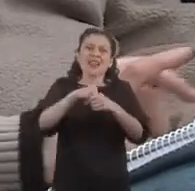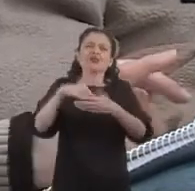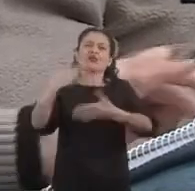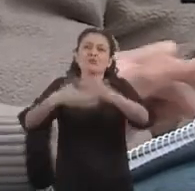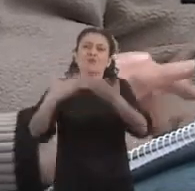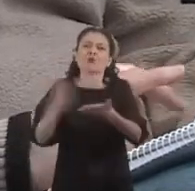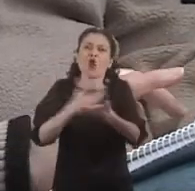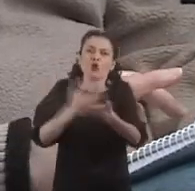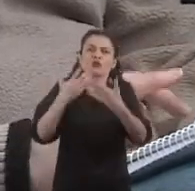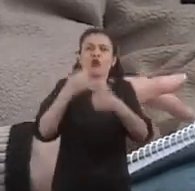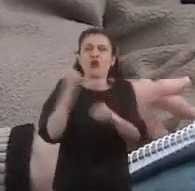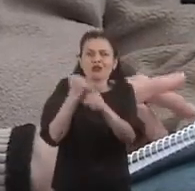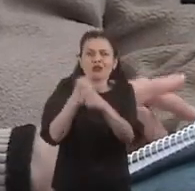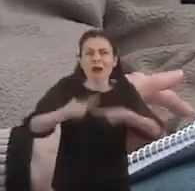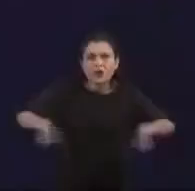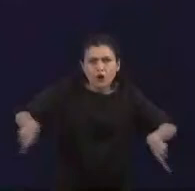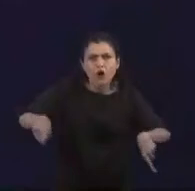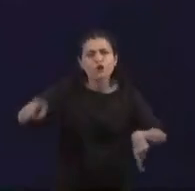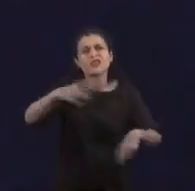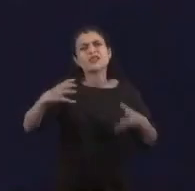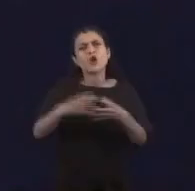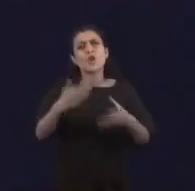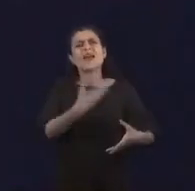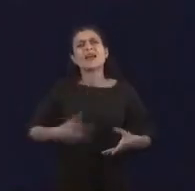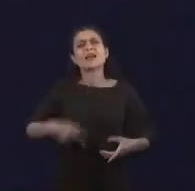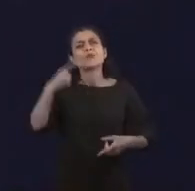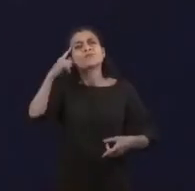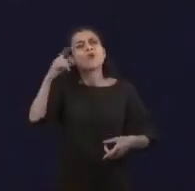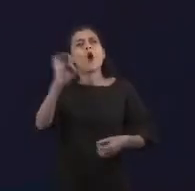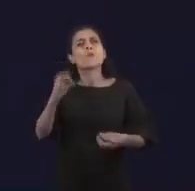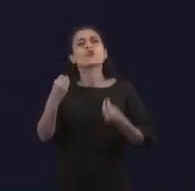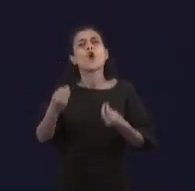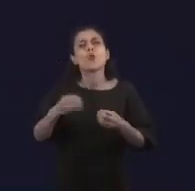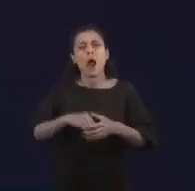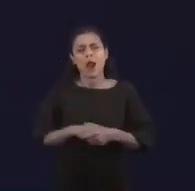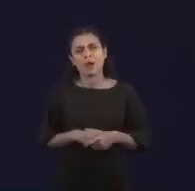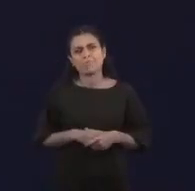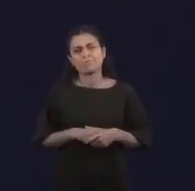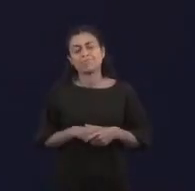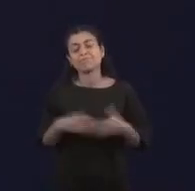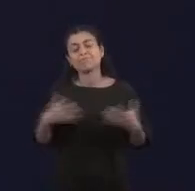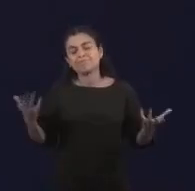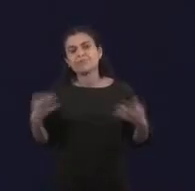en este campo. Bueno, nosotros tenemos,